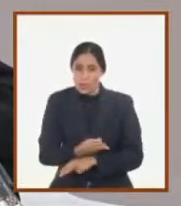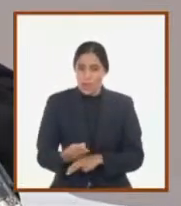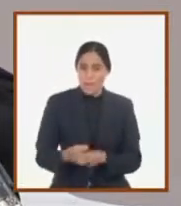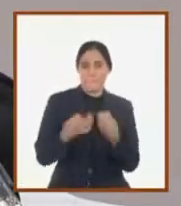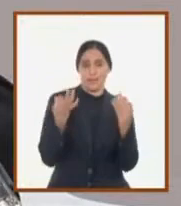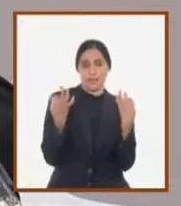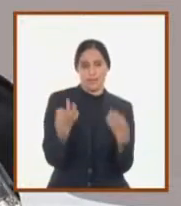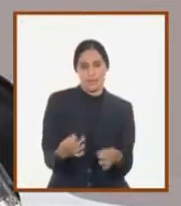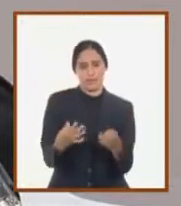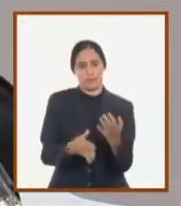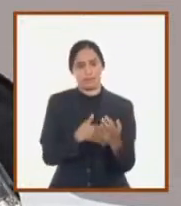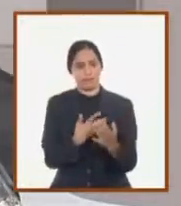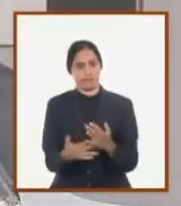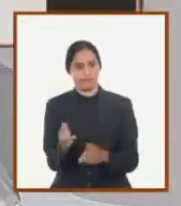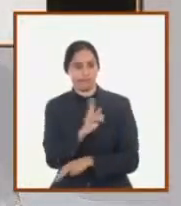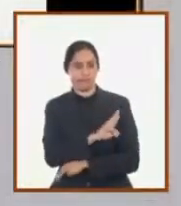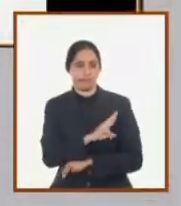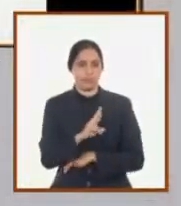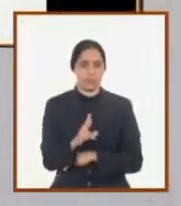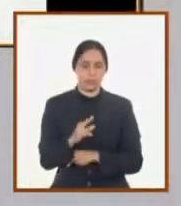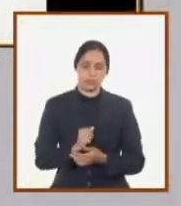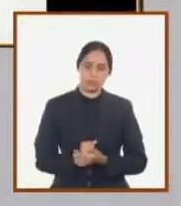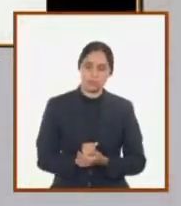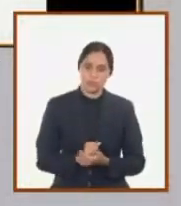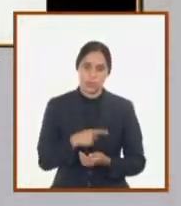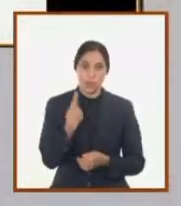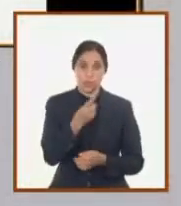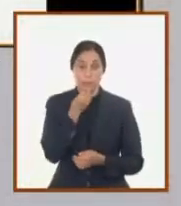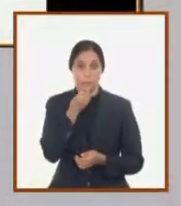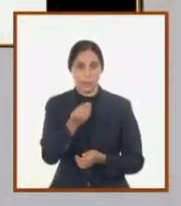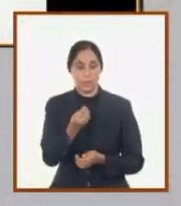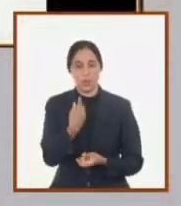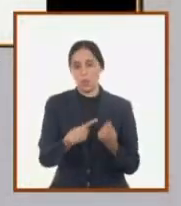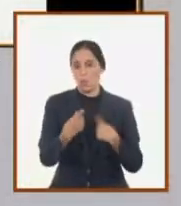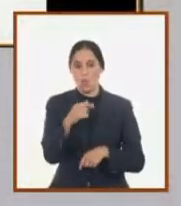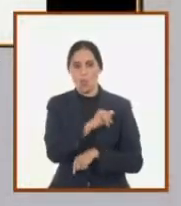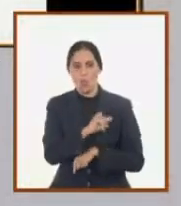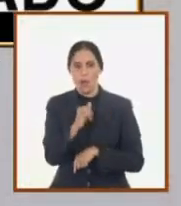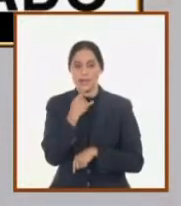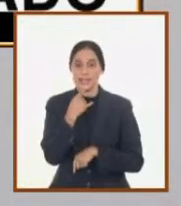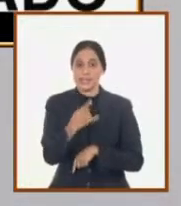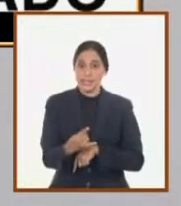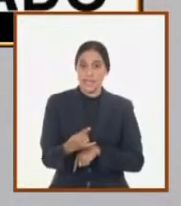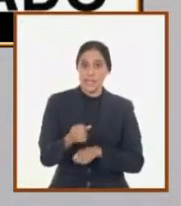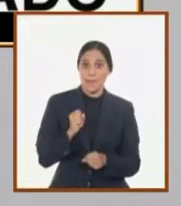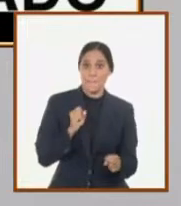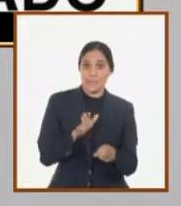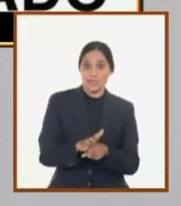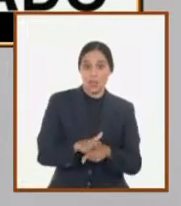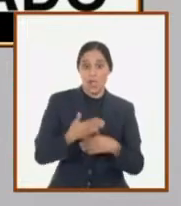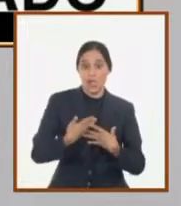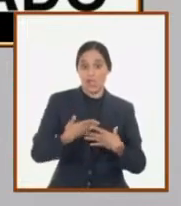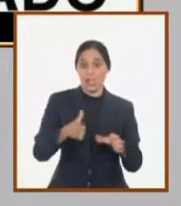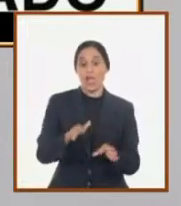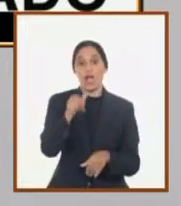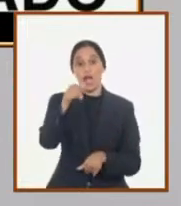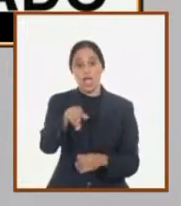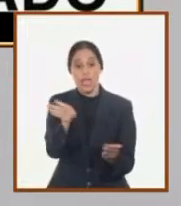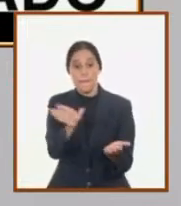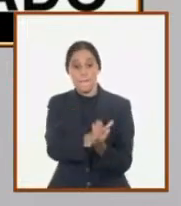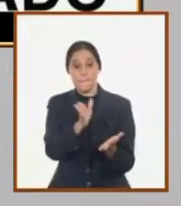la revolución incluso podemos decir también que el libro que inauguró este sello fue eh